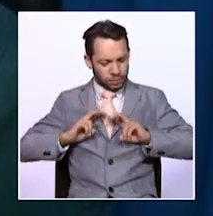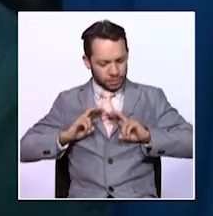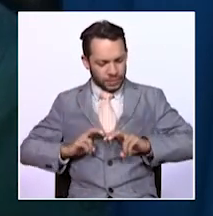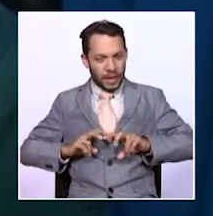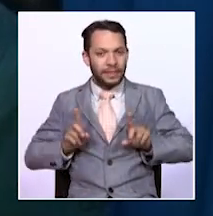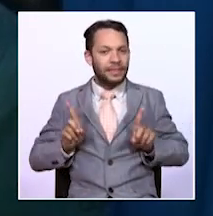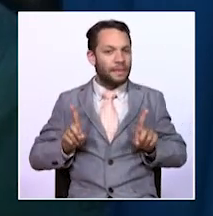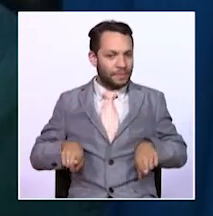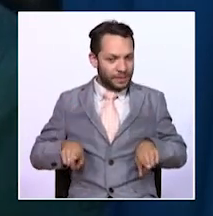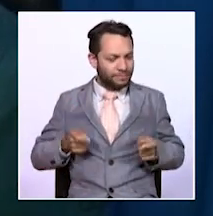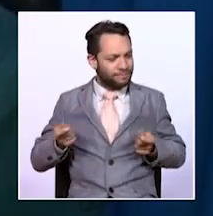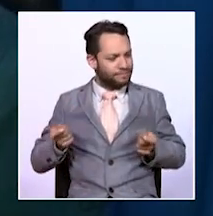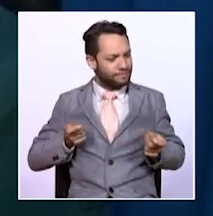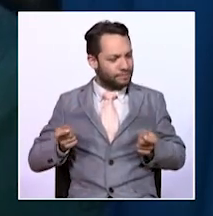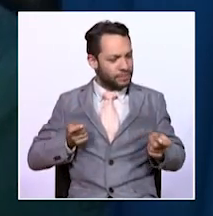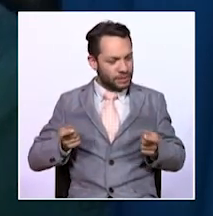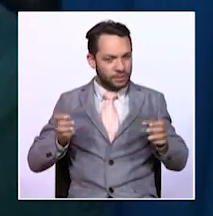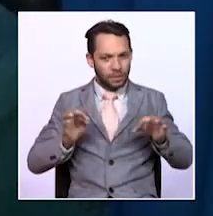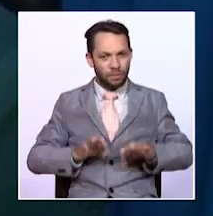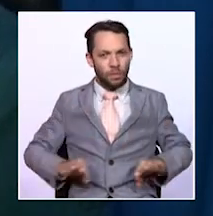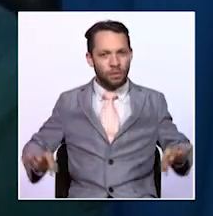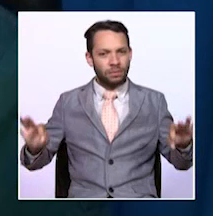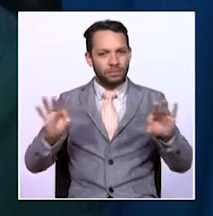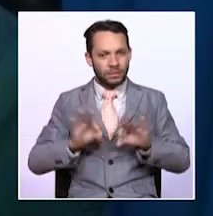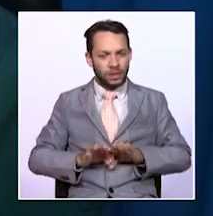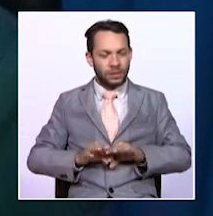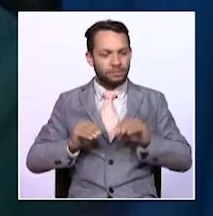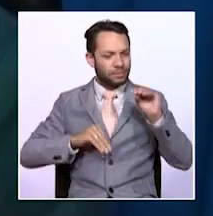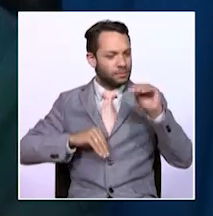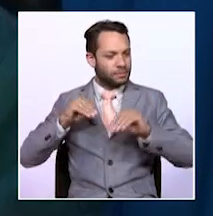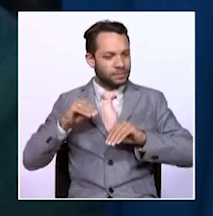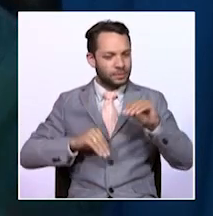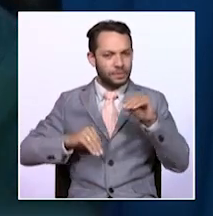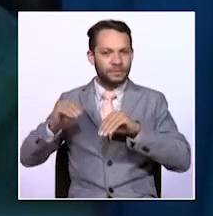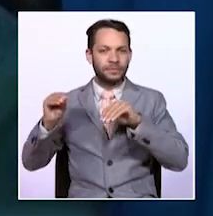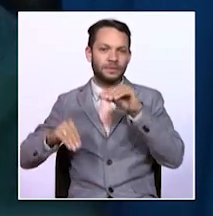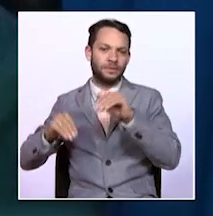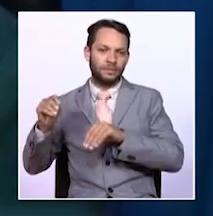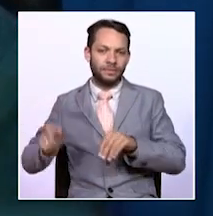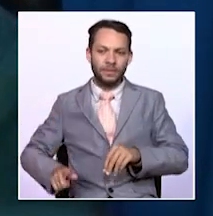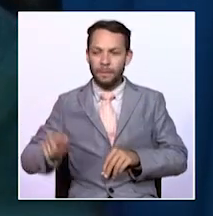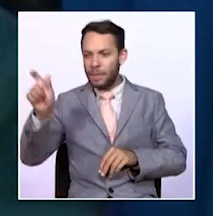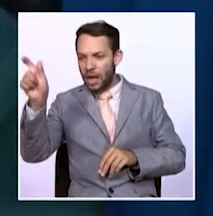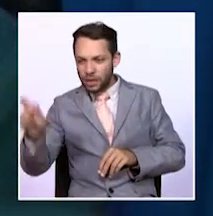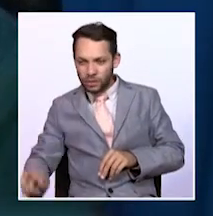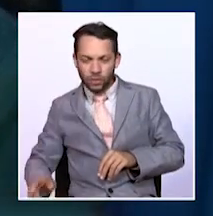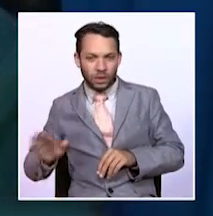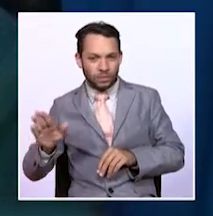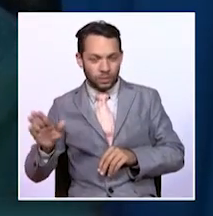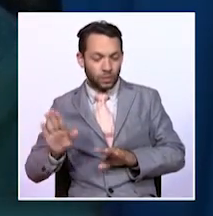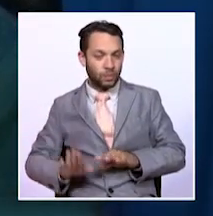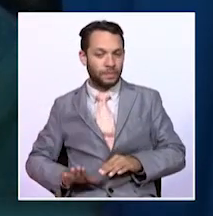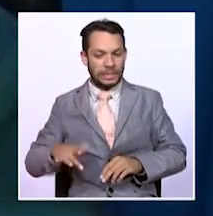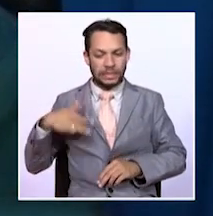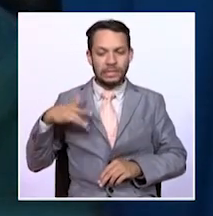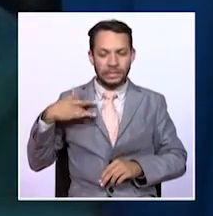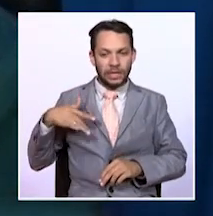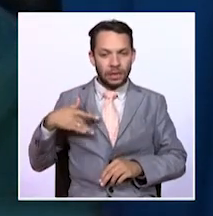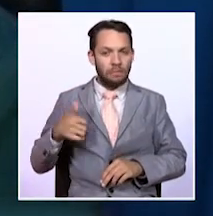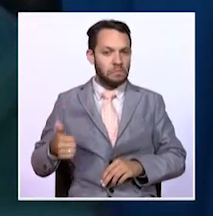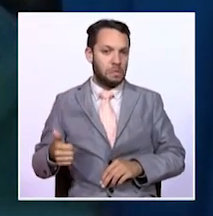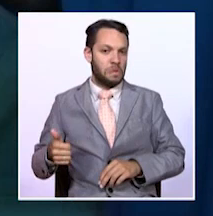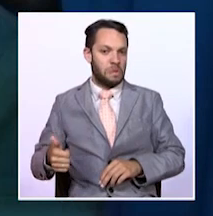alguna forma un método para que todas las personas puedan, aún siendo y sintiéndose bien de salud,